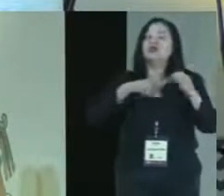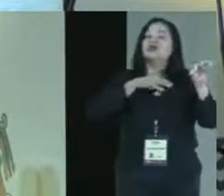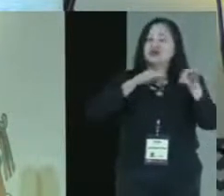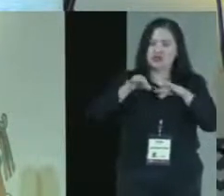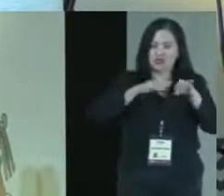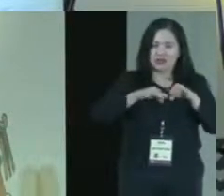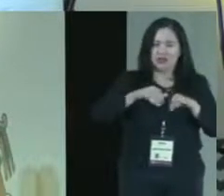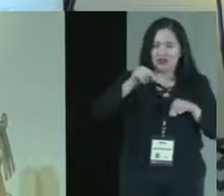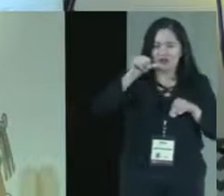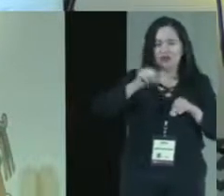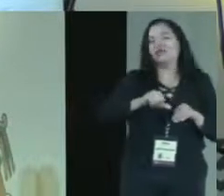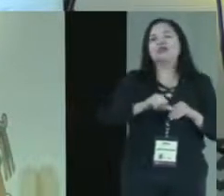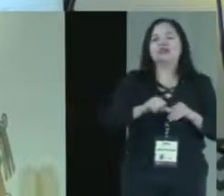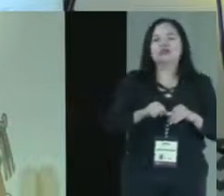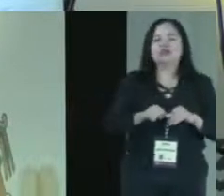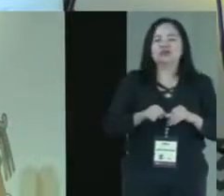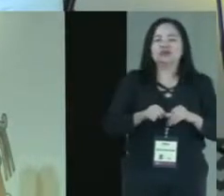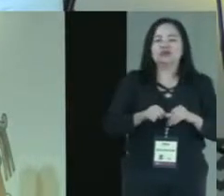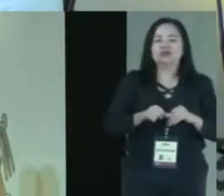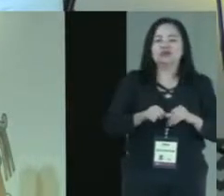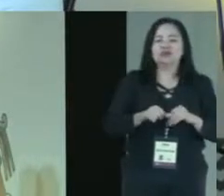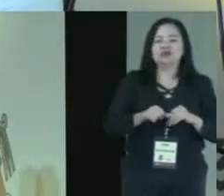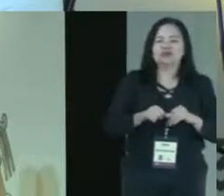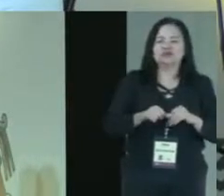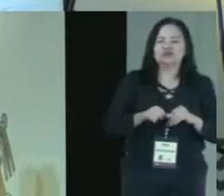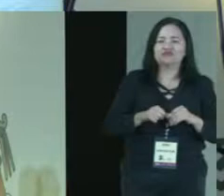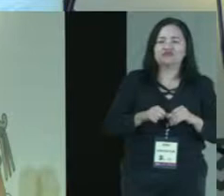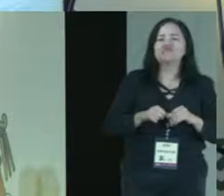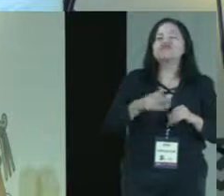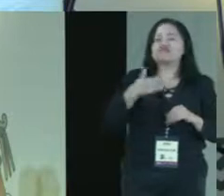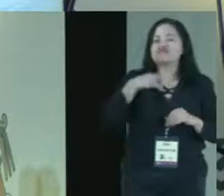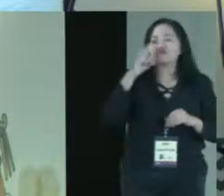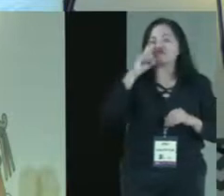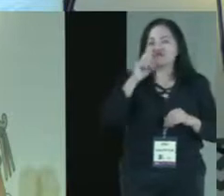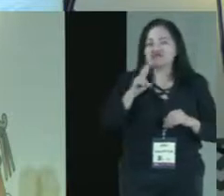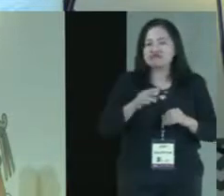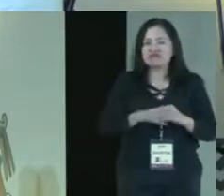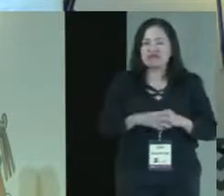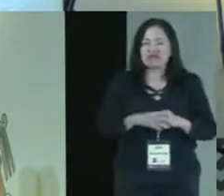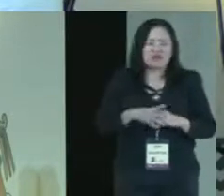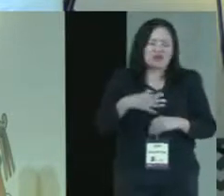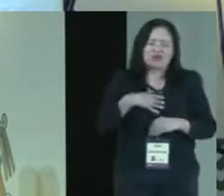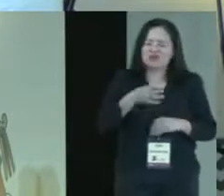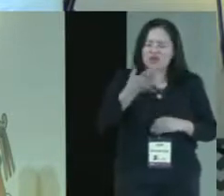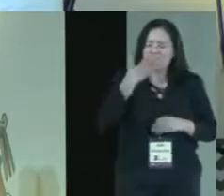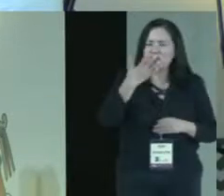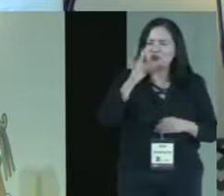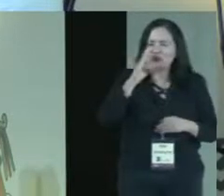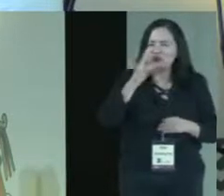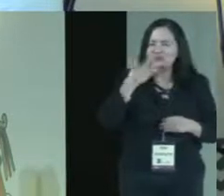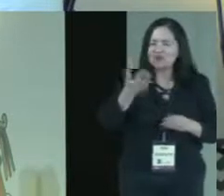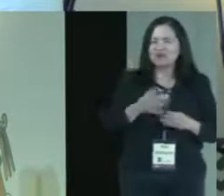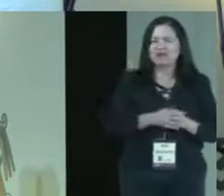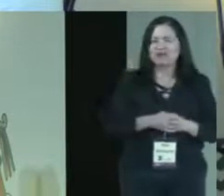trabajamos alrededor de estas especialidades, lo experimentamos, pero cercanamente. Nosotros vimos